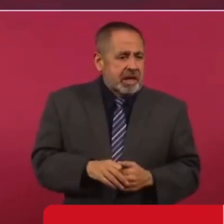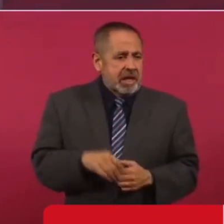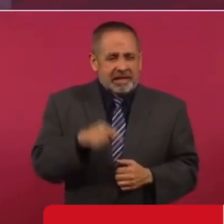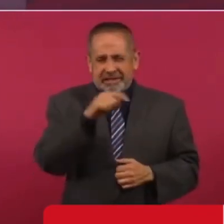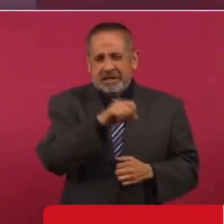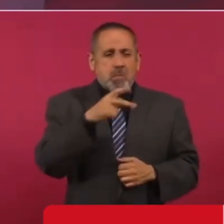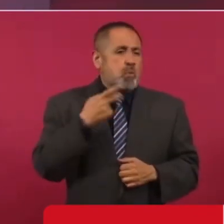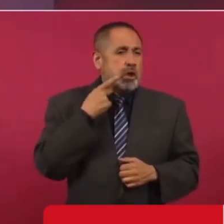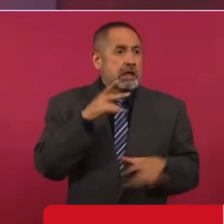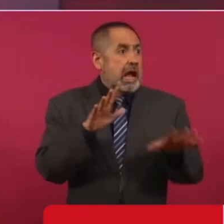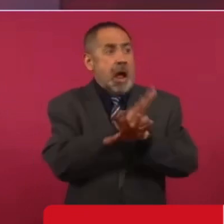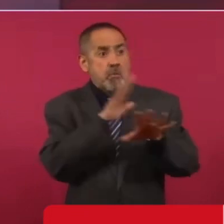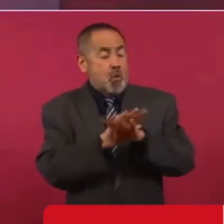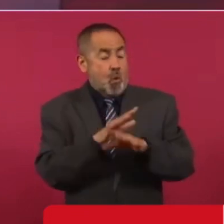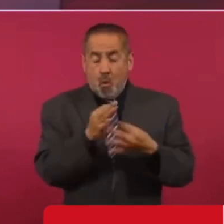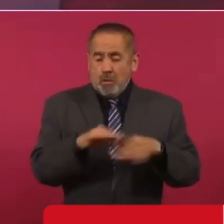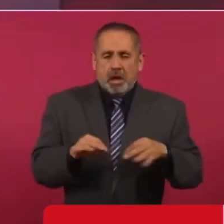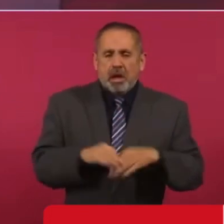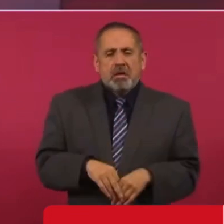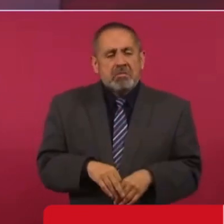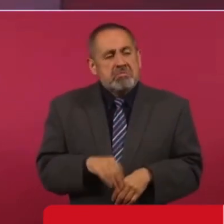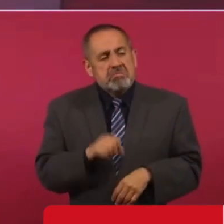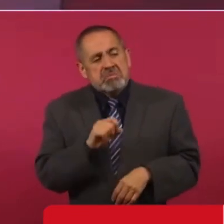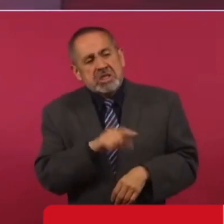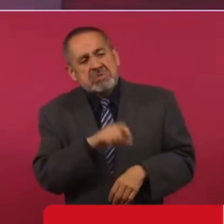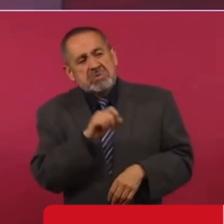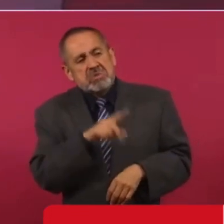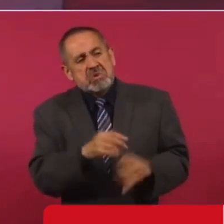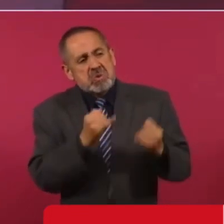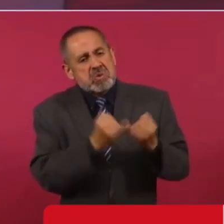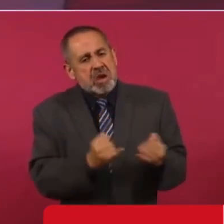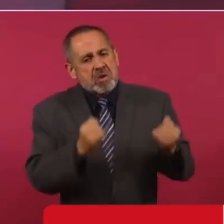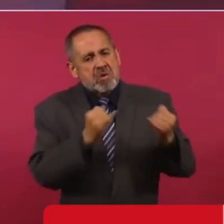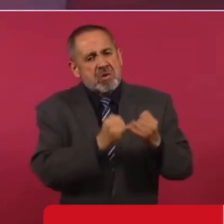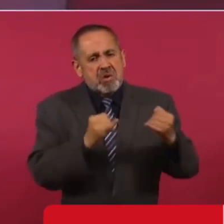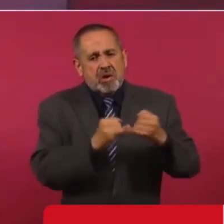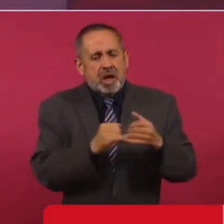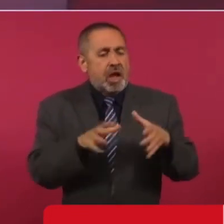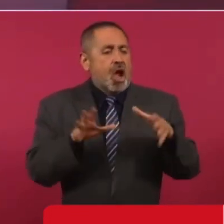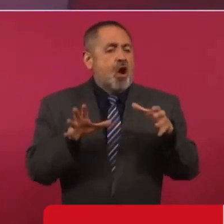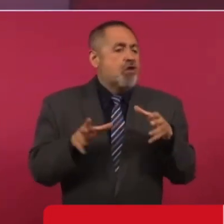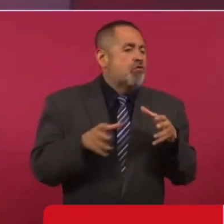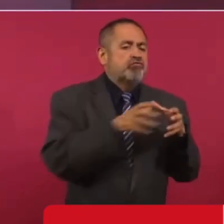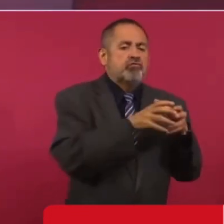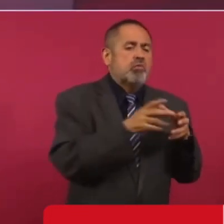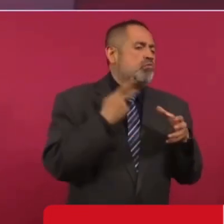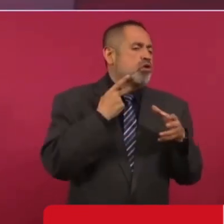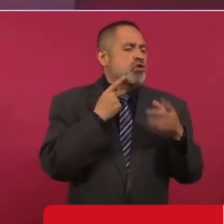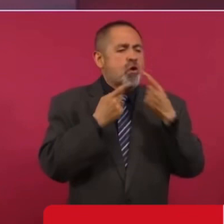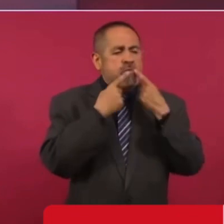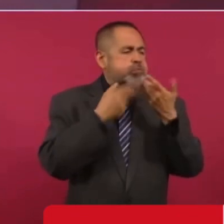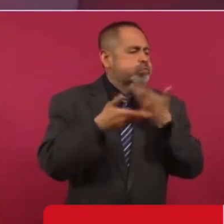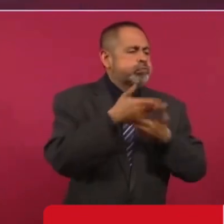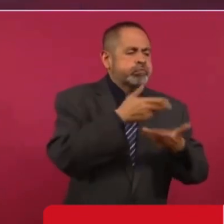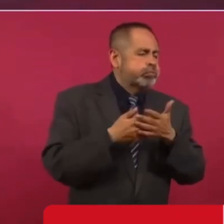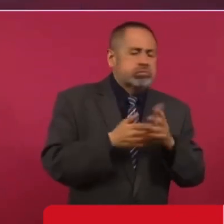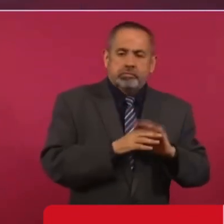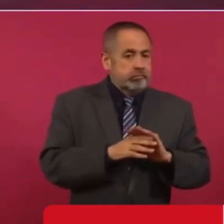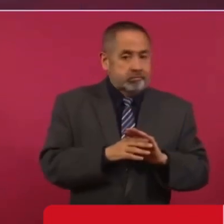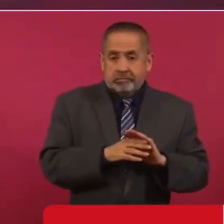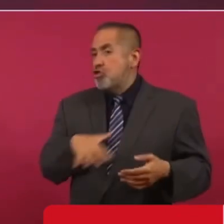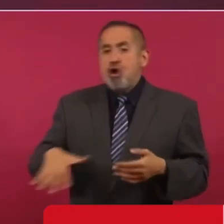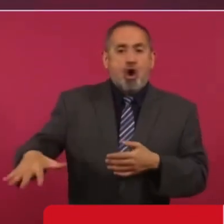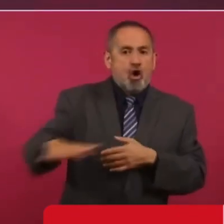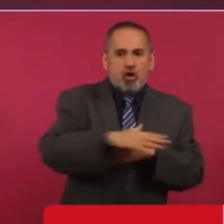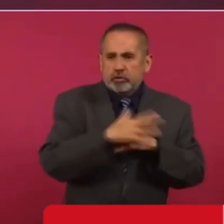política. La política era asunto de los políticos. Ahora no, ahora es asunto